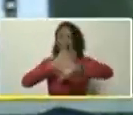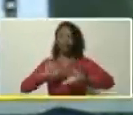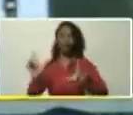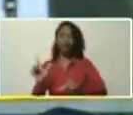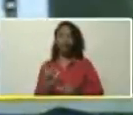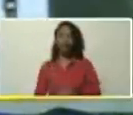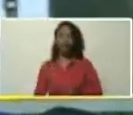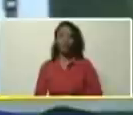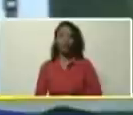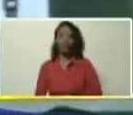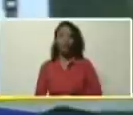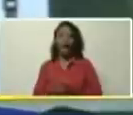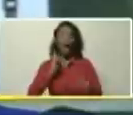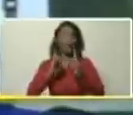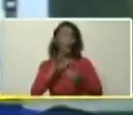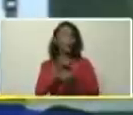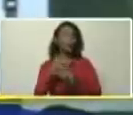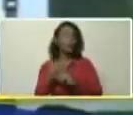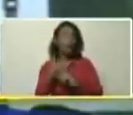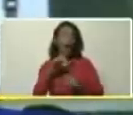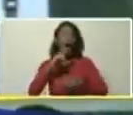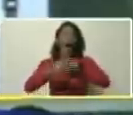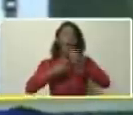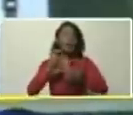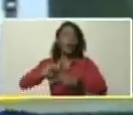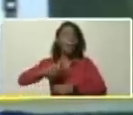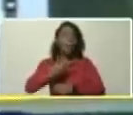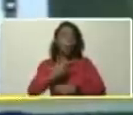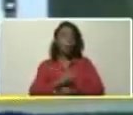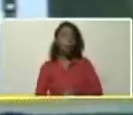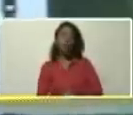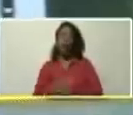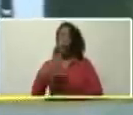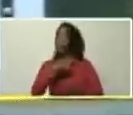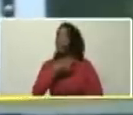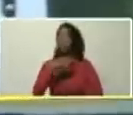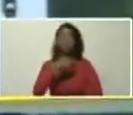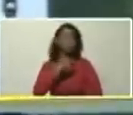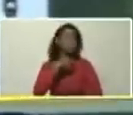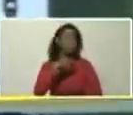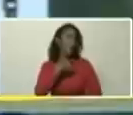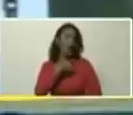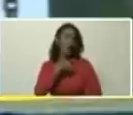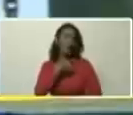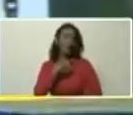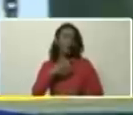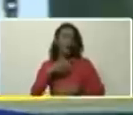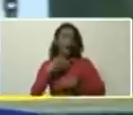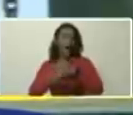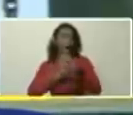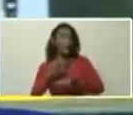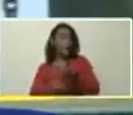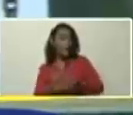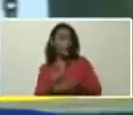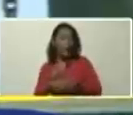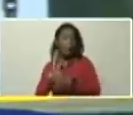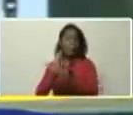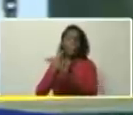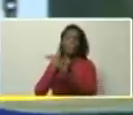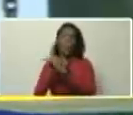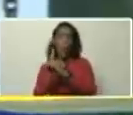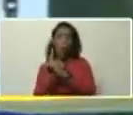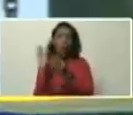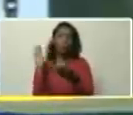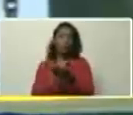algunas circunstancias que nos hacen dividir no pueden ser el obstáculo que ponga en